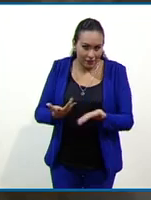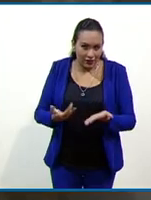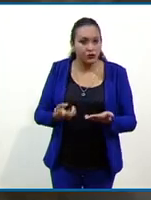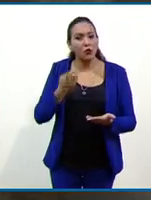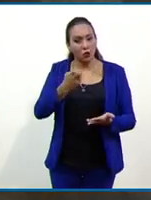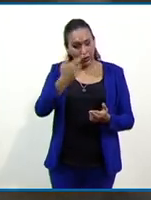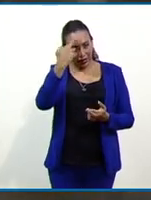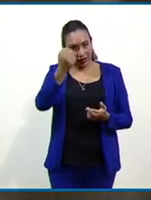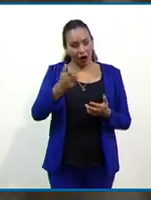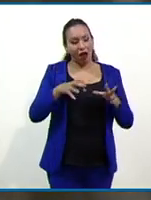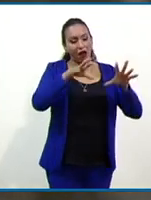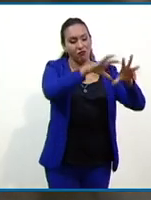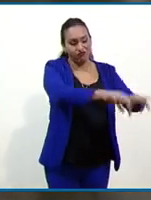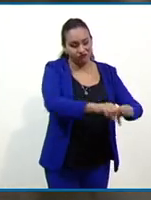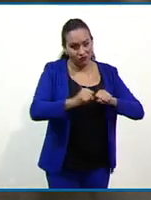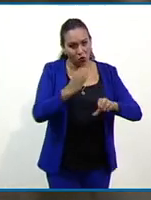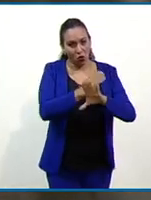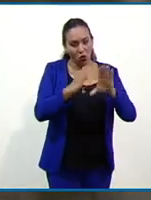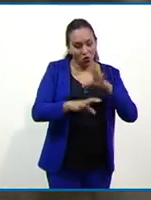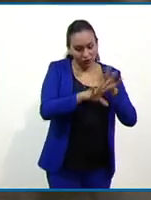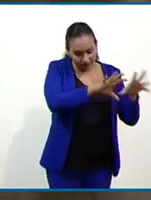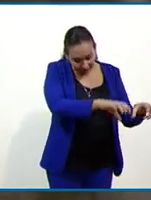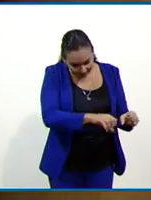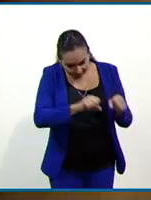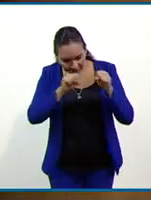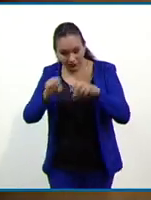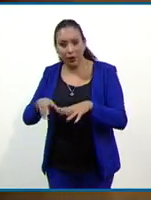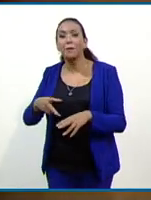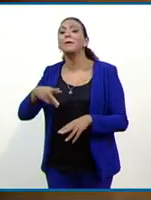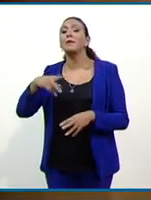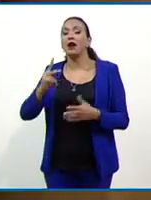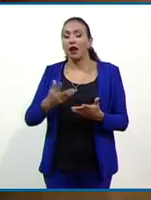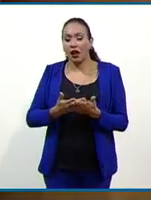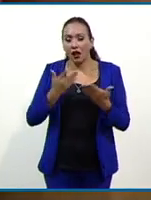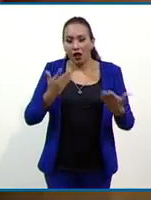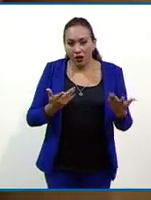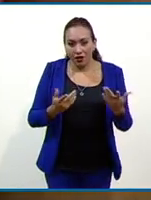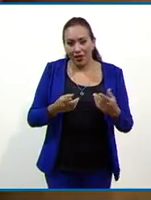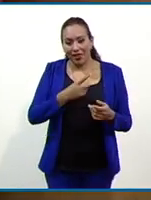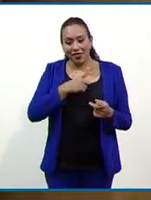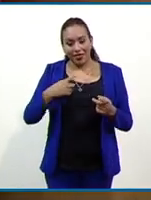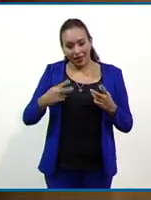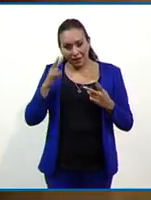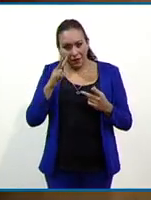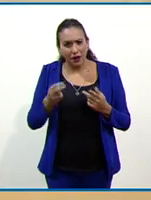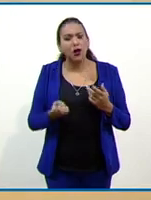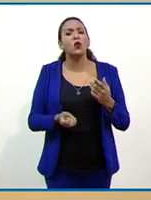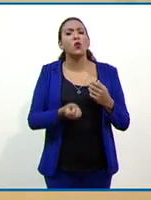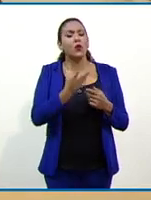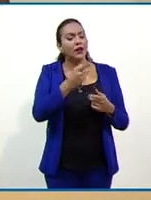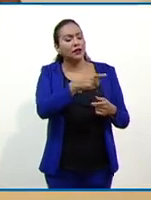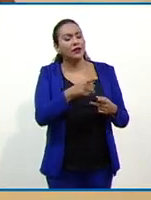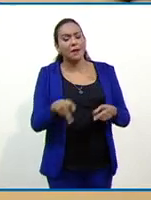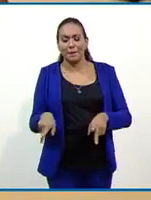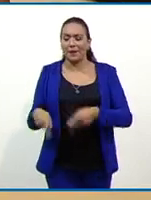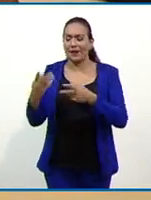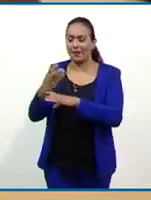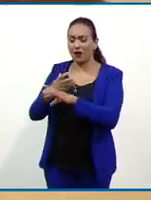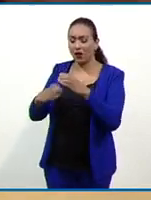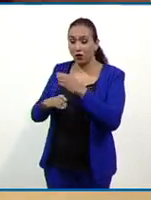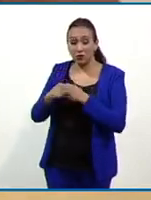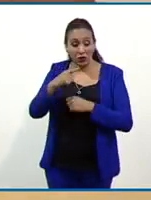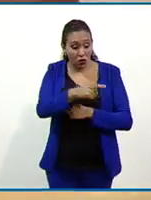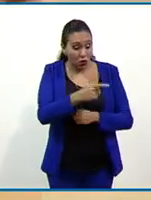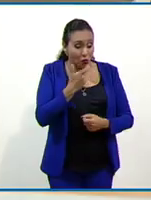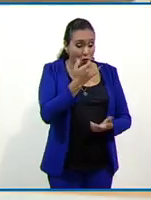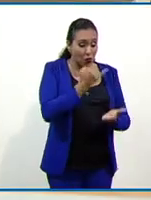la mercancía embargada, puesto que solo podrán obtener como resarcimiento el valor que se obtenga por la venta. Para el canal del Poder Judicial